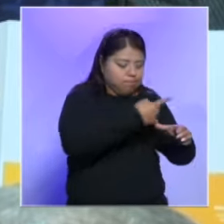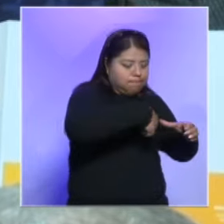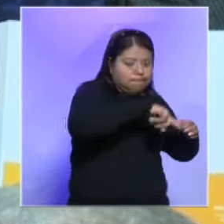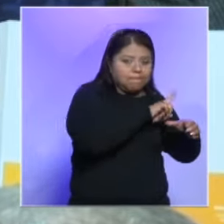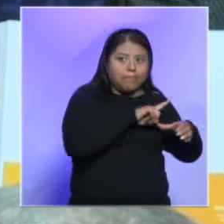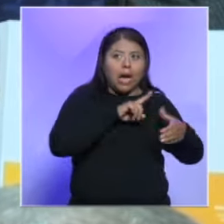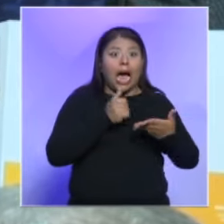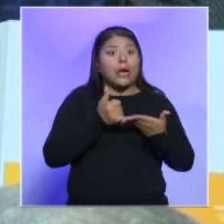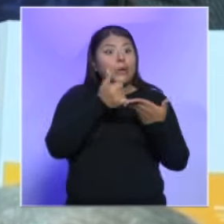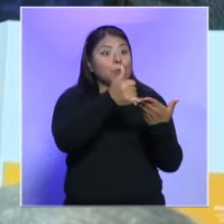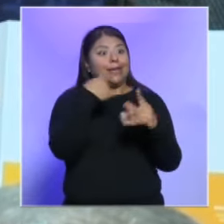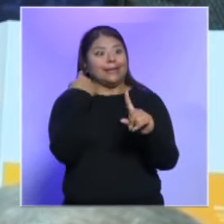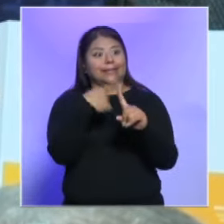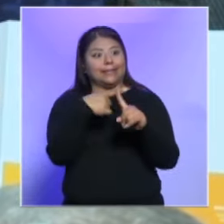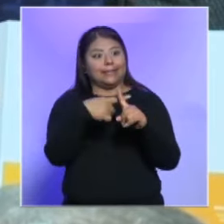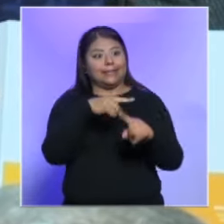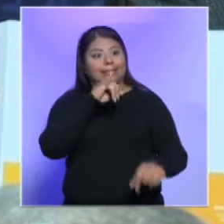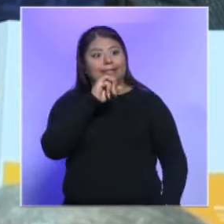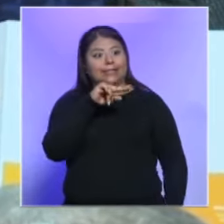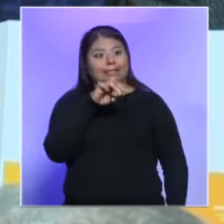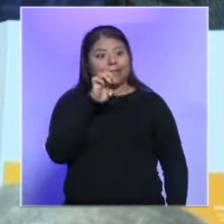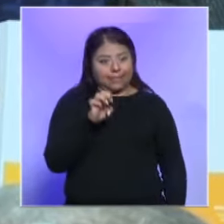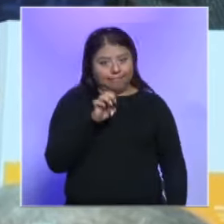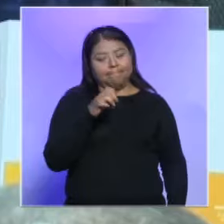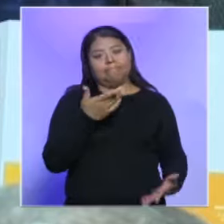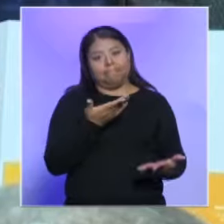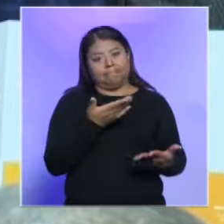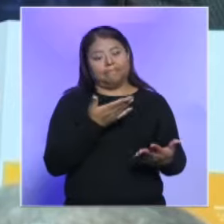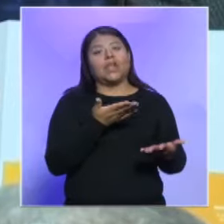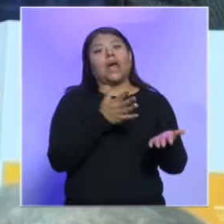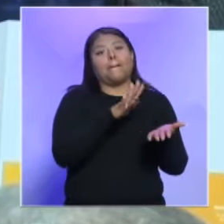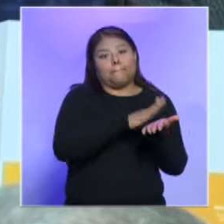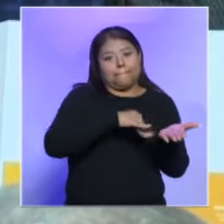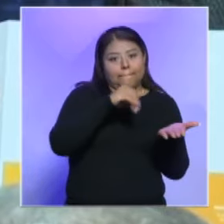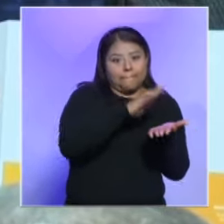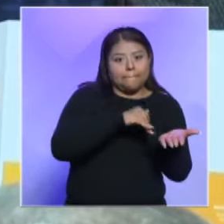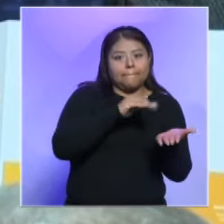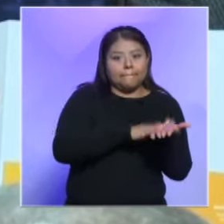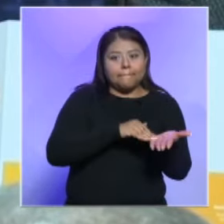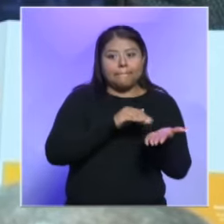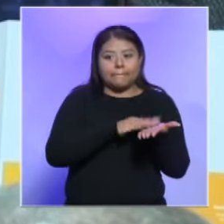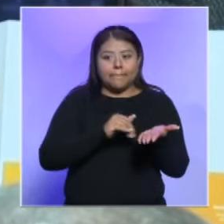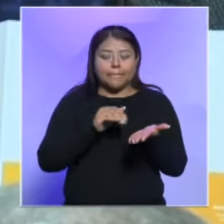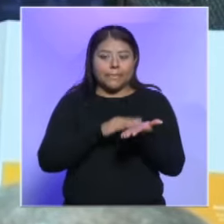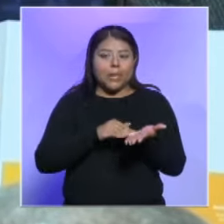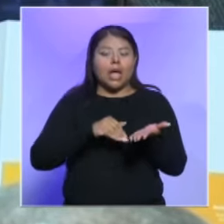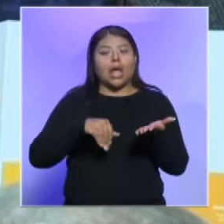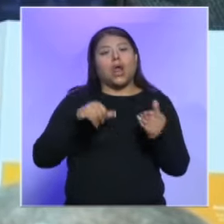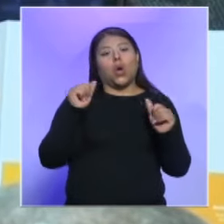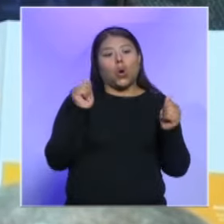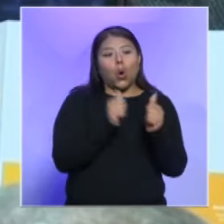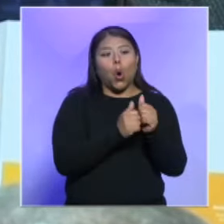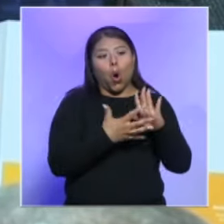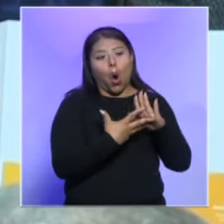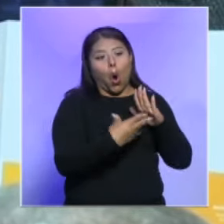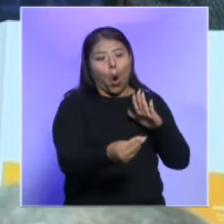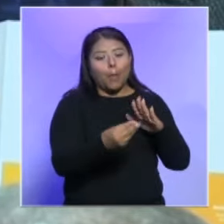en cédulas de respaldo ciudadano, por escrito, ir a recoger cada una, copia de la credencial de elector, que ya nadie